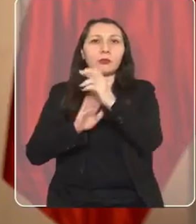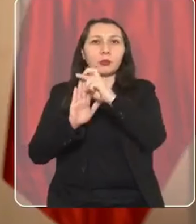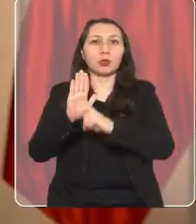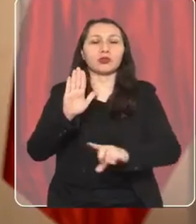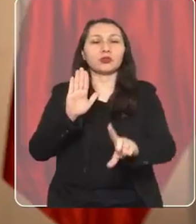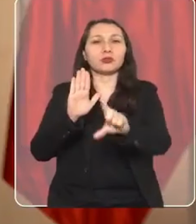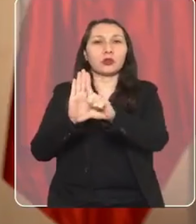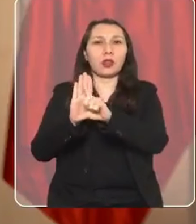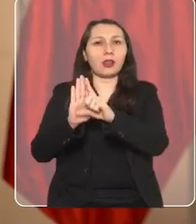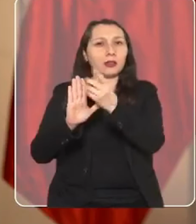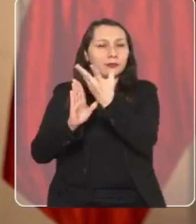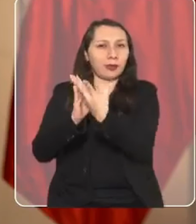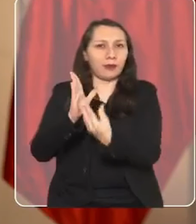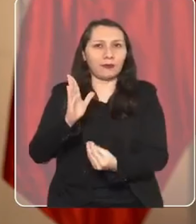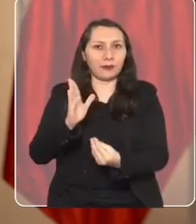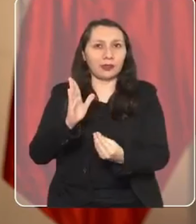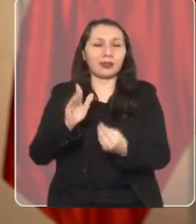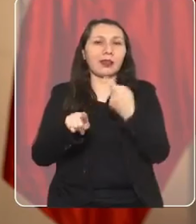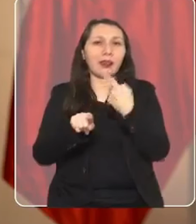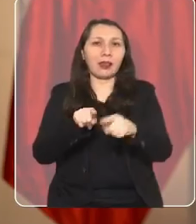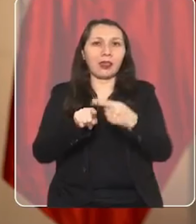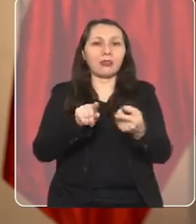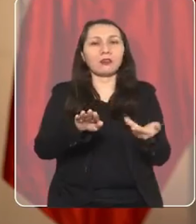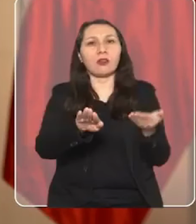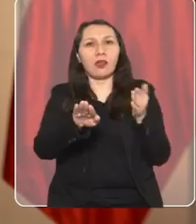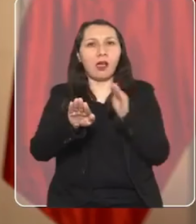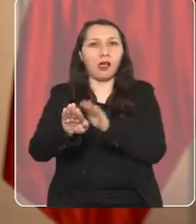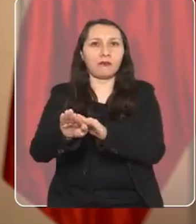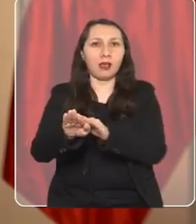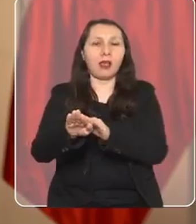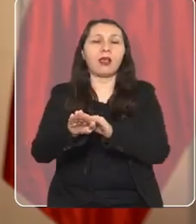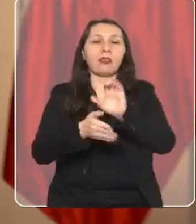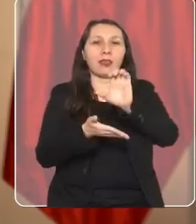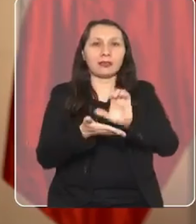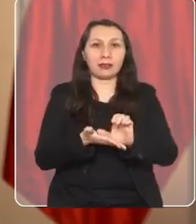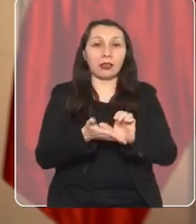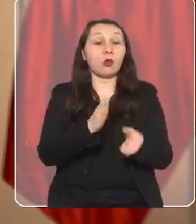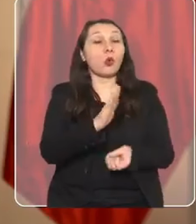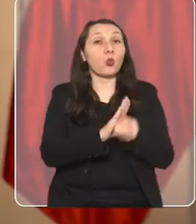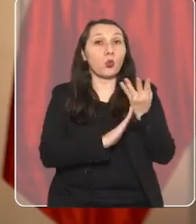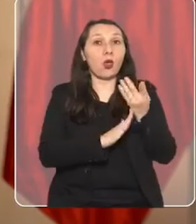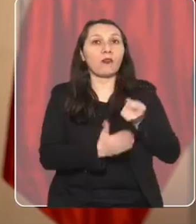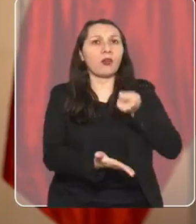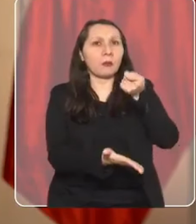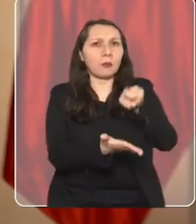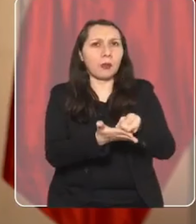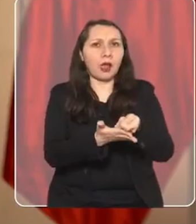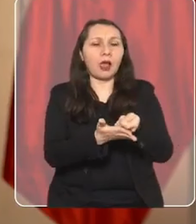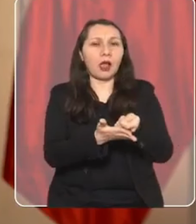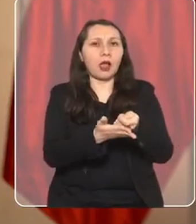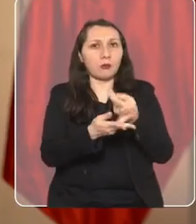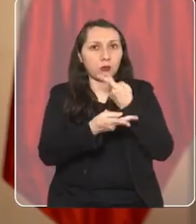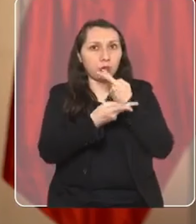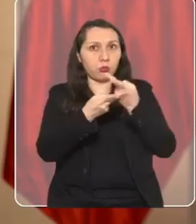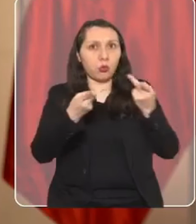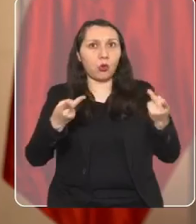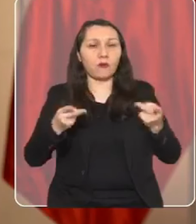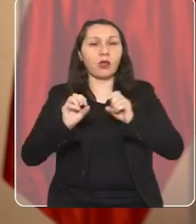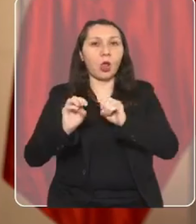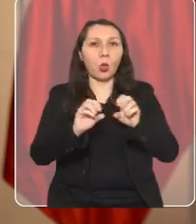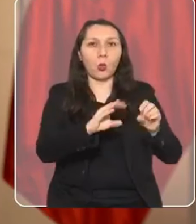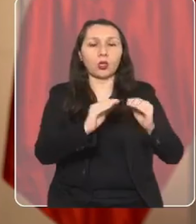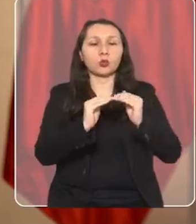un proyecto de ley que pone fin al crédito con aval del estado y crea además un nuevo financiamiento público para la